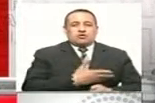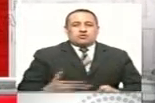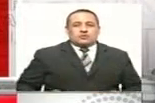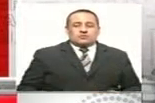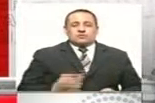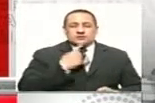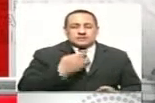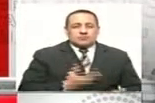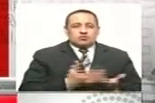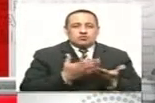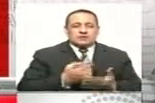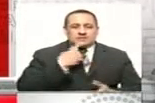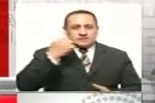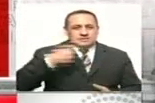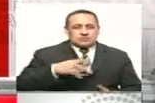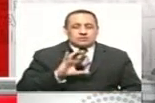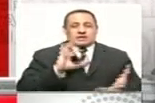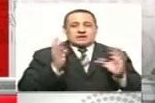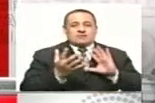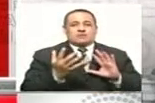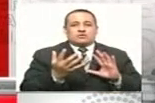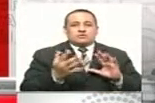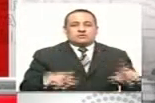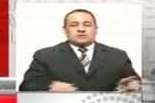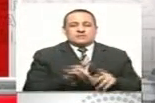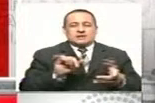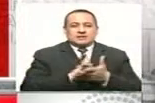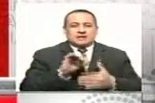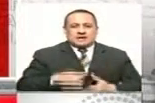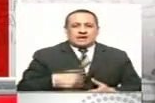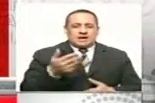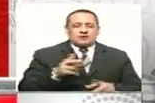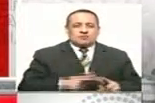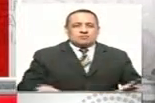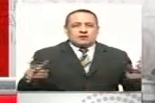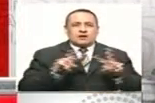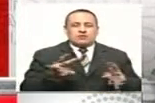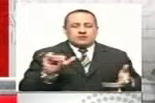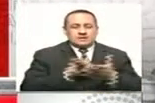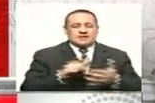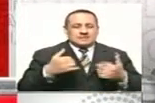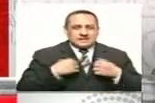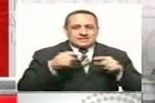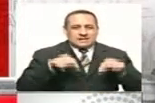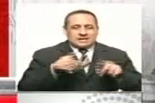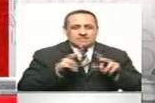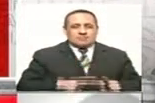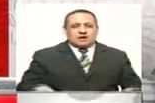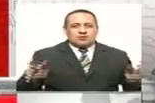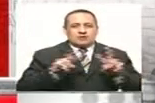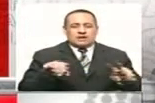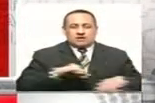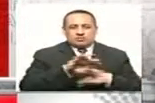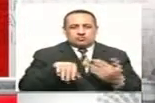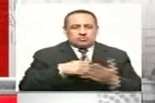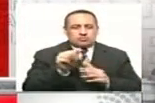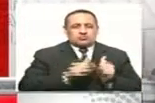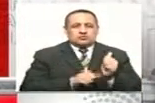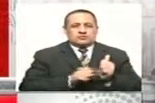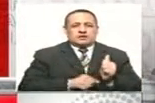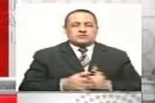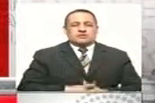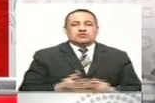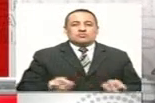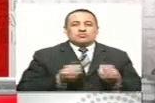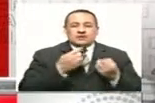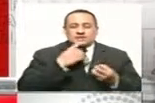está tocando la segunda reforma agraria, que haya ese valor agregado, que hay que valorar a los hermanos del campo.